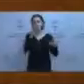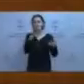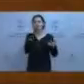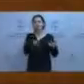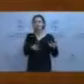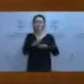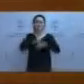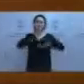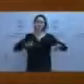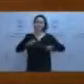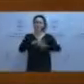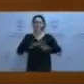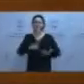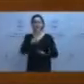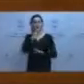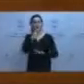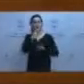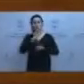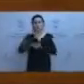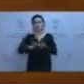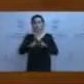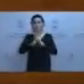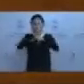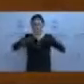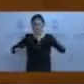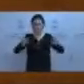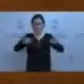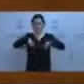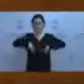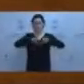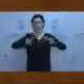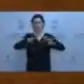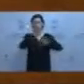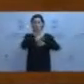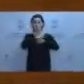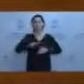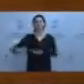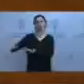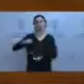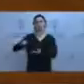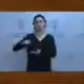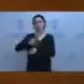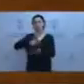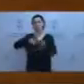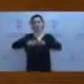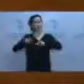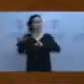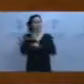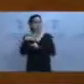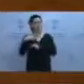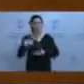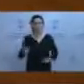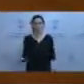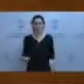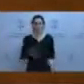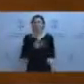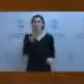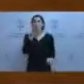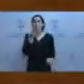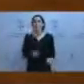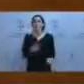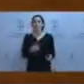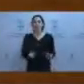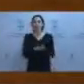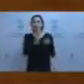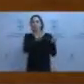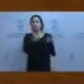mayoría de ellas también afirma que no hacen más compras o aprovisionamientos en Asturias porque no encuentran los proveedores idóneos. Pues quizá habría que preocuparse por esas